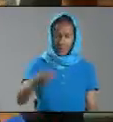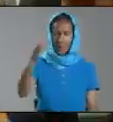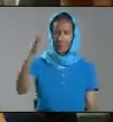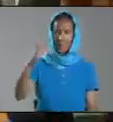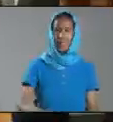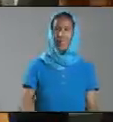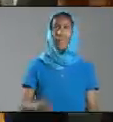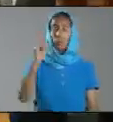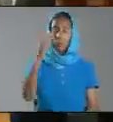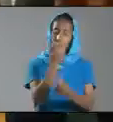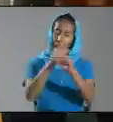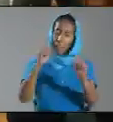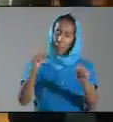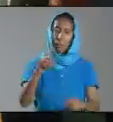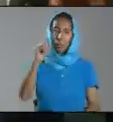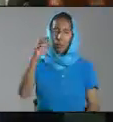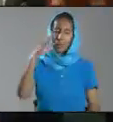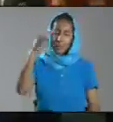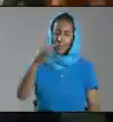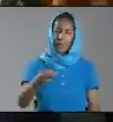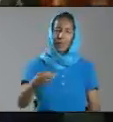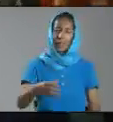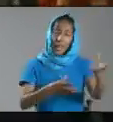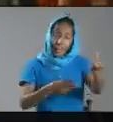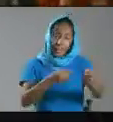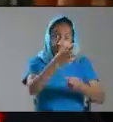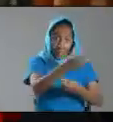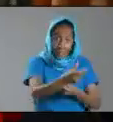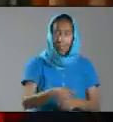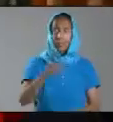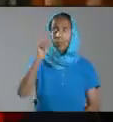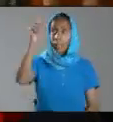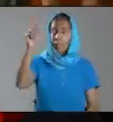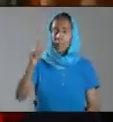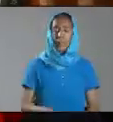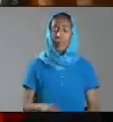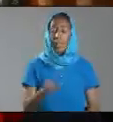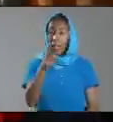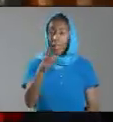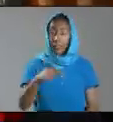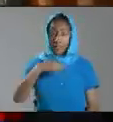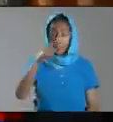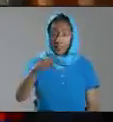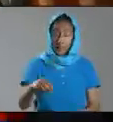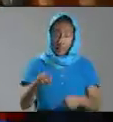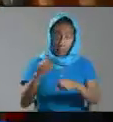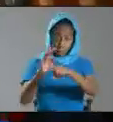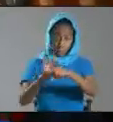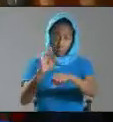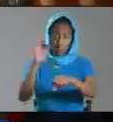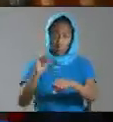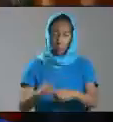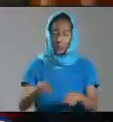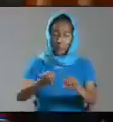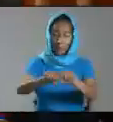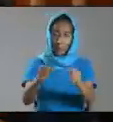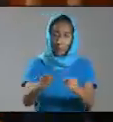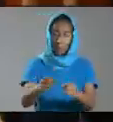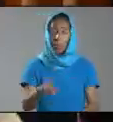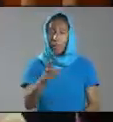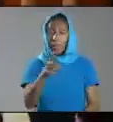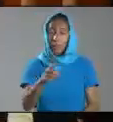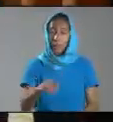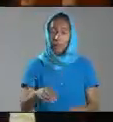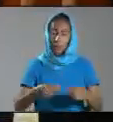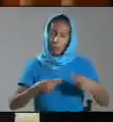hoy decidiste atraer a ti, Señor, a quienes estás tocando y quebrantando, en quienes estás operando ese